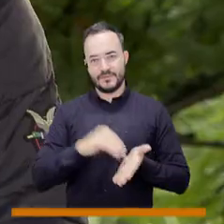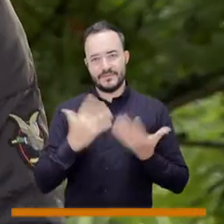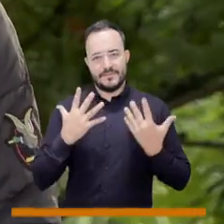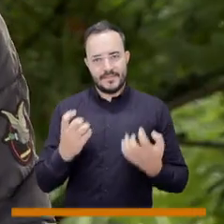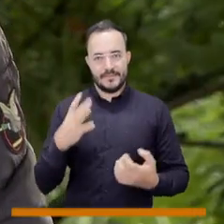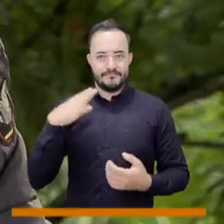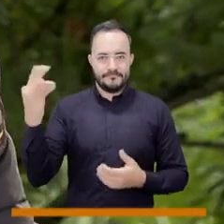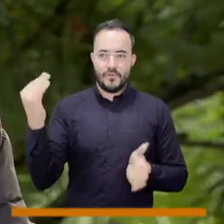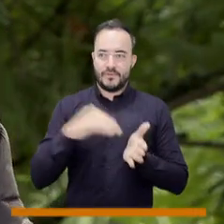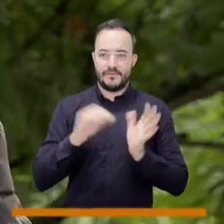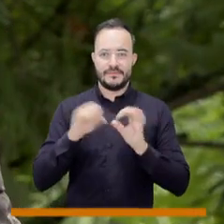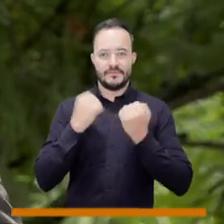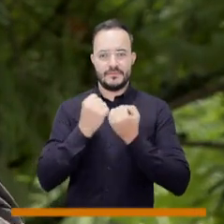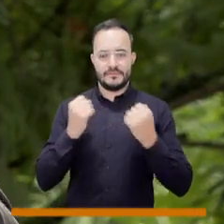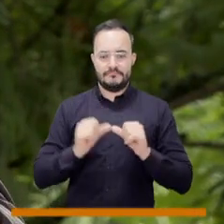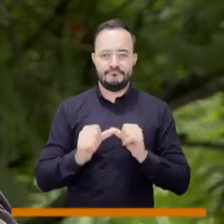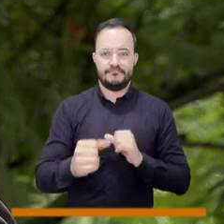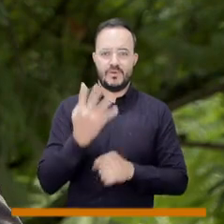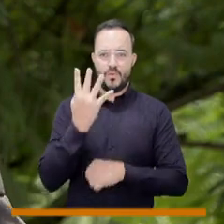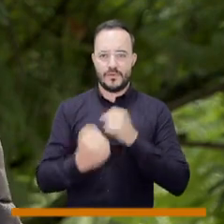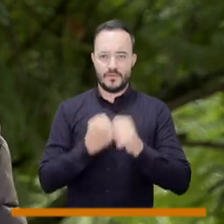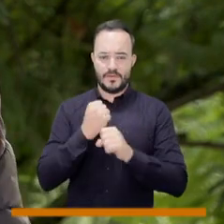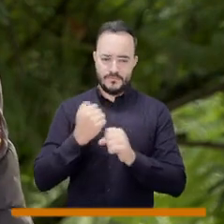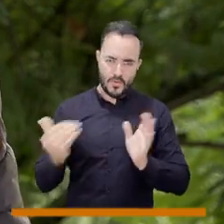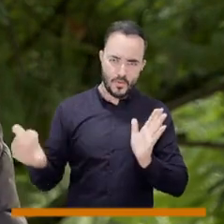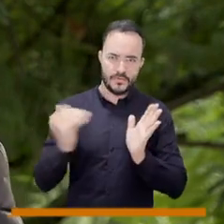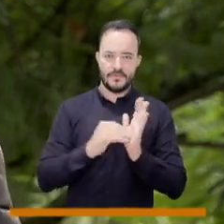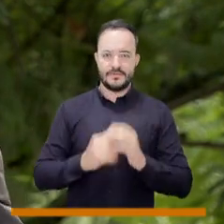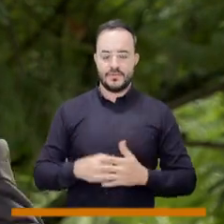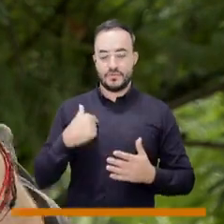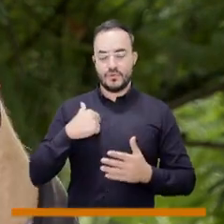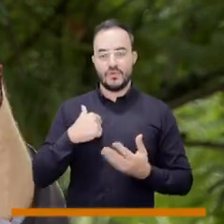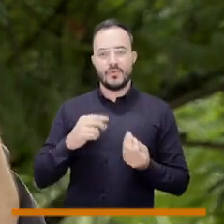ser reelegido, que la vida me dé la oportunidad de estar 4 años más en el